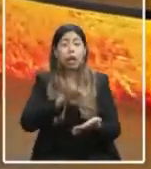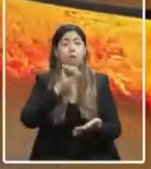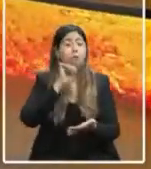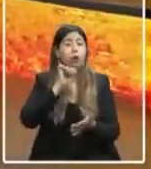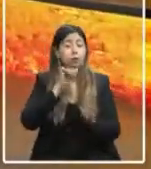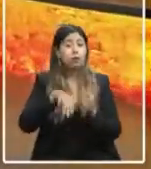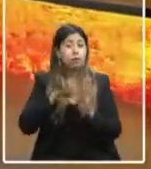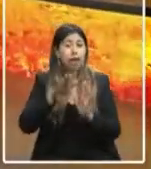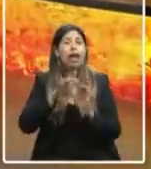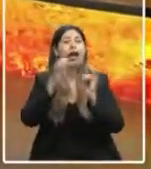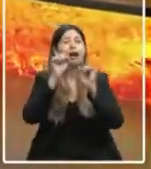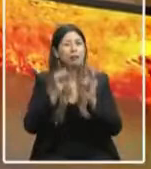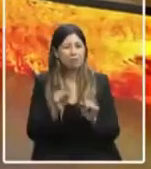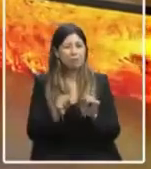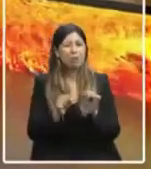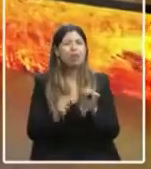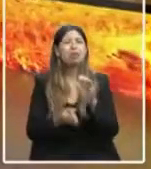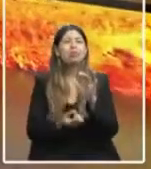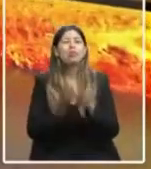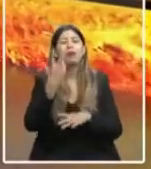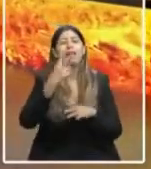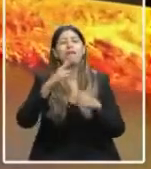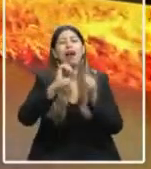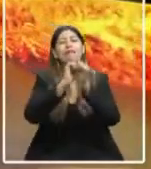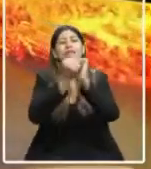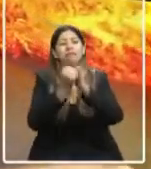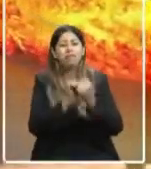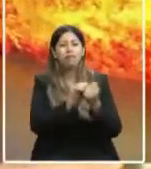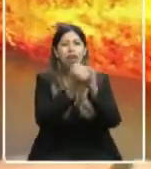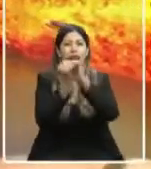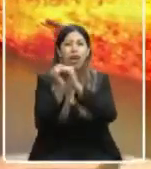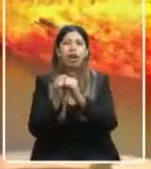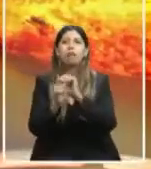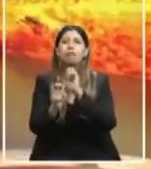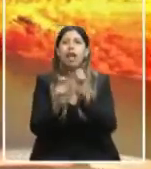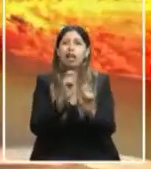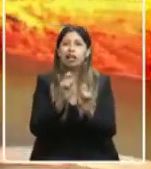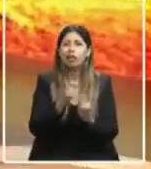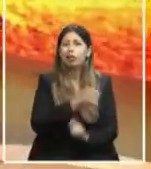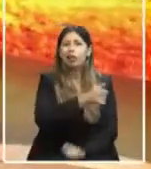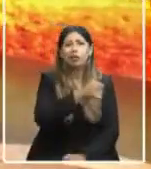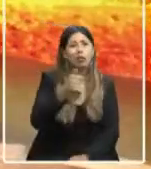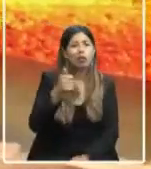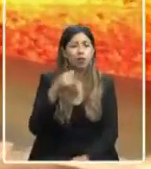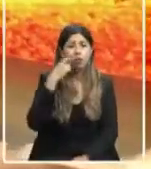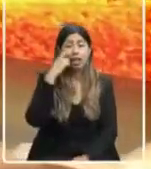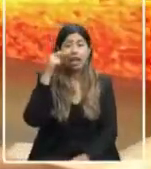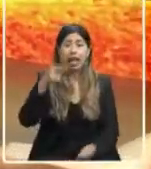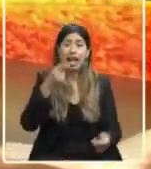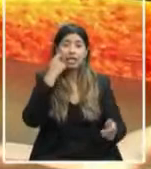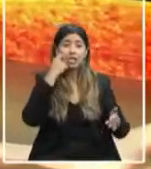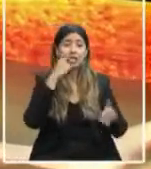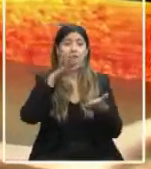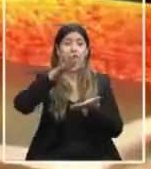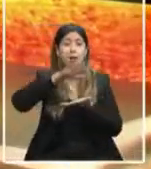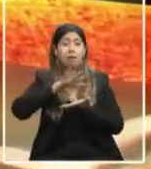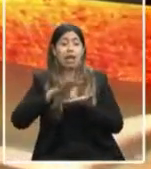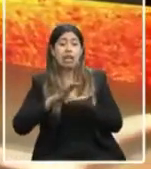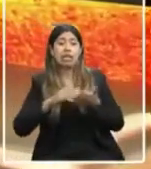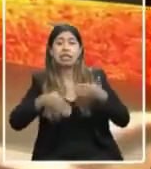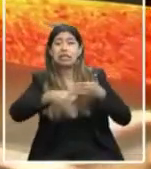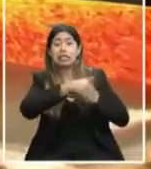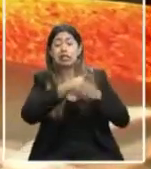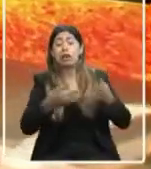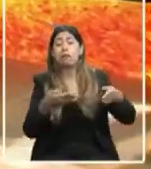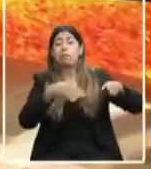generar nuevas variantes y nuevos peligros para toda la humanidad. Y allí, en vez de cerrar fronteras, de aislarlos,